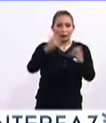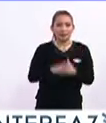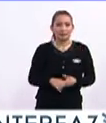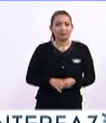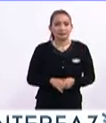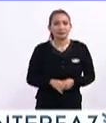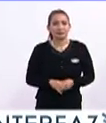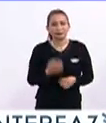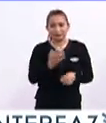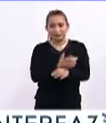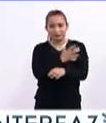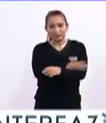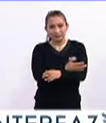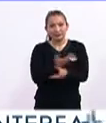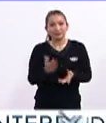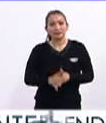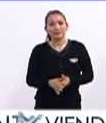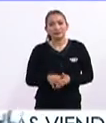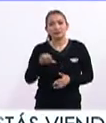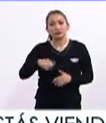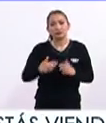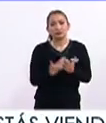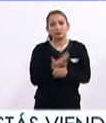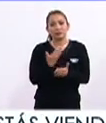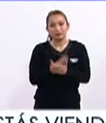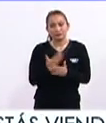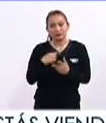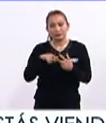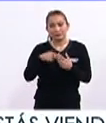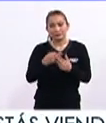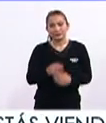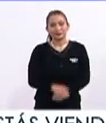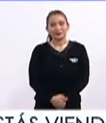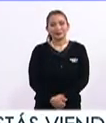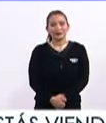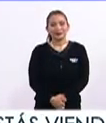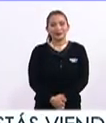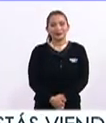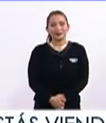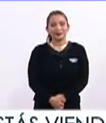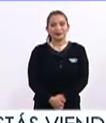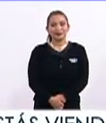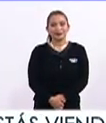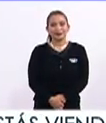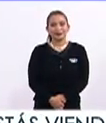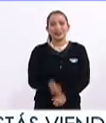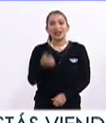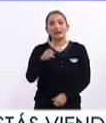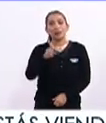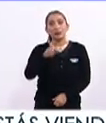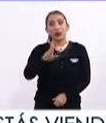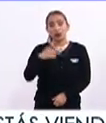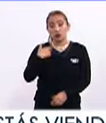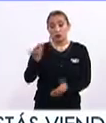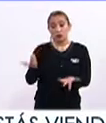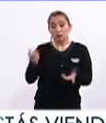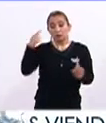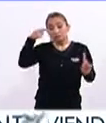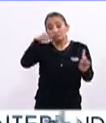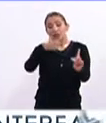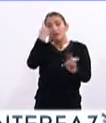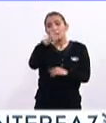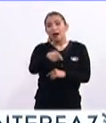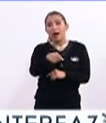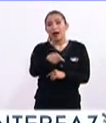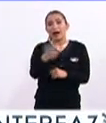así que acompáñenos esta mañana y damos inicio. Así es, Omar, y con la